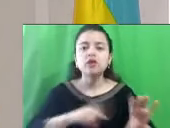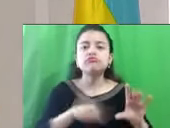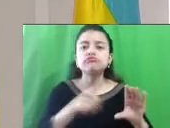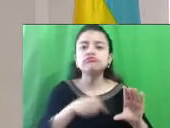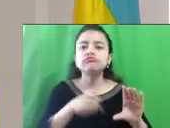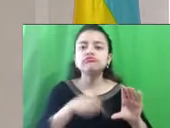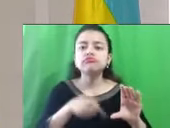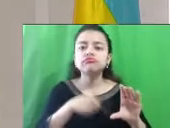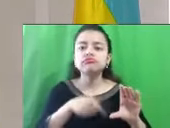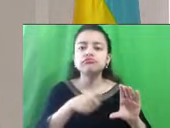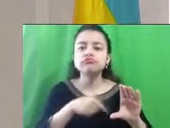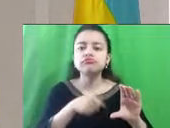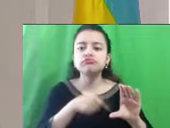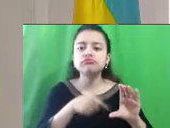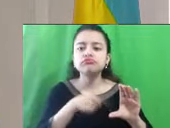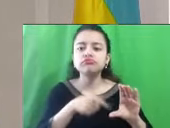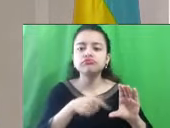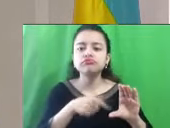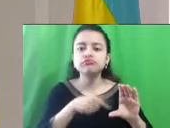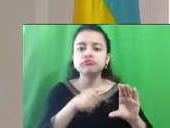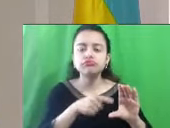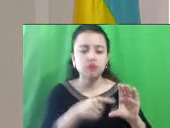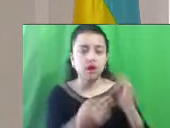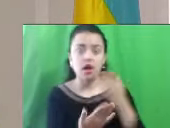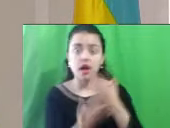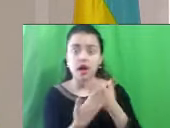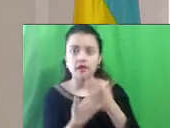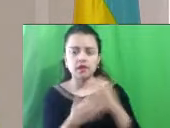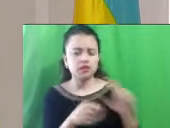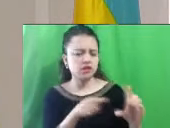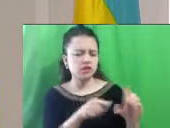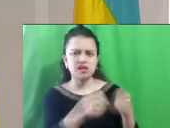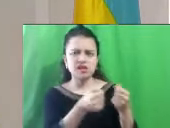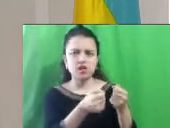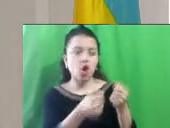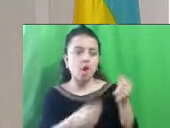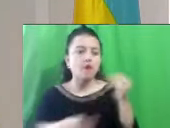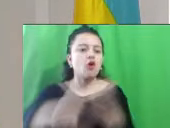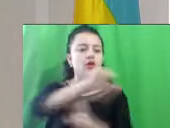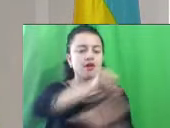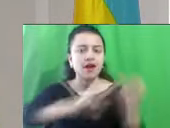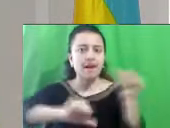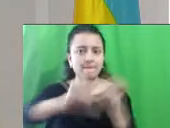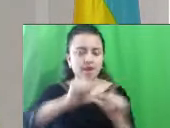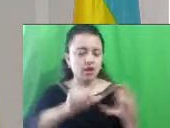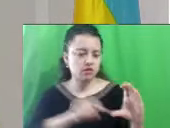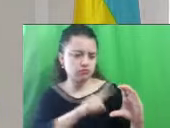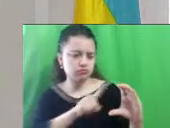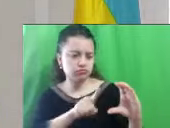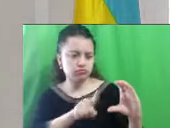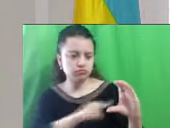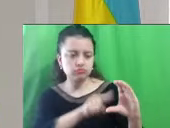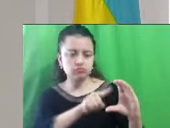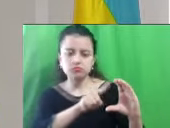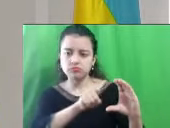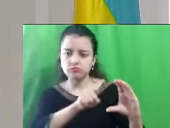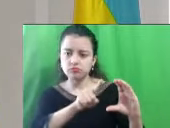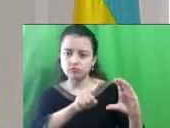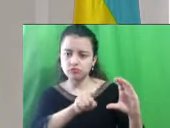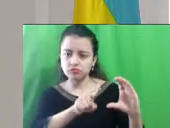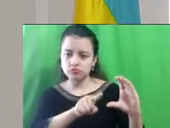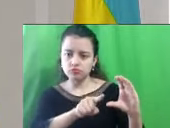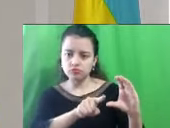reemplazar aquellos que se encontraban en mal estado. Esto como fruto de un convenio que se hizo entre la empresa Aguas de